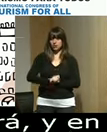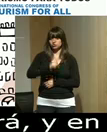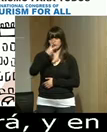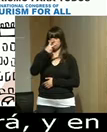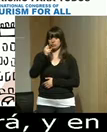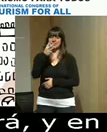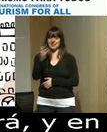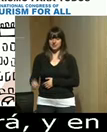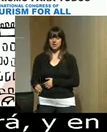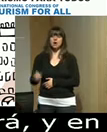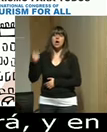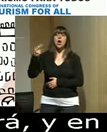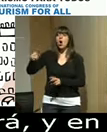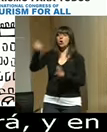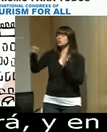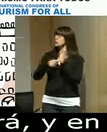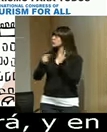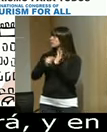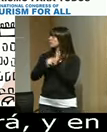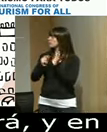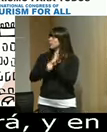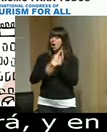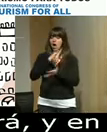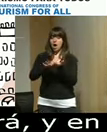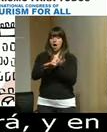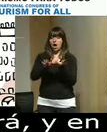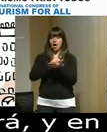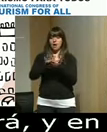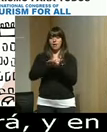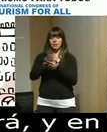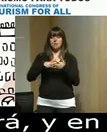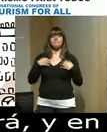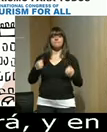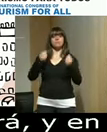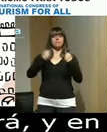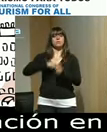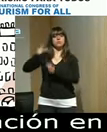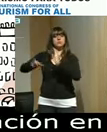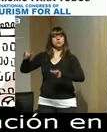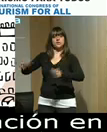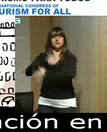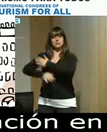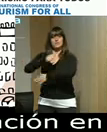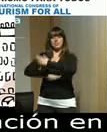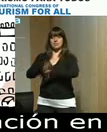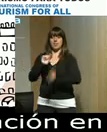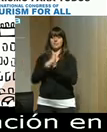Otro gráfico que nos indica el potencial del mercado de las personas con discapacidad contempladas desde el punto de vista de